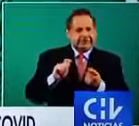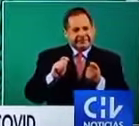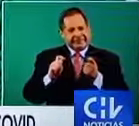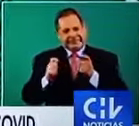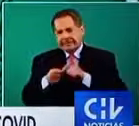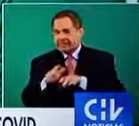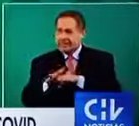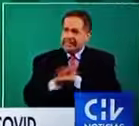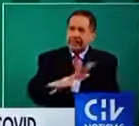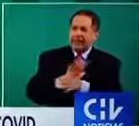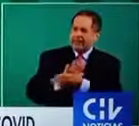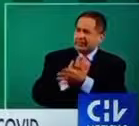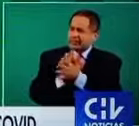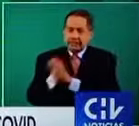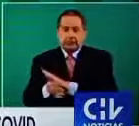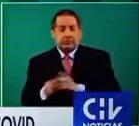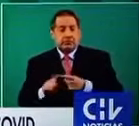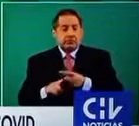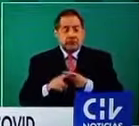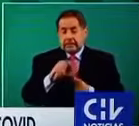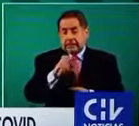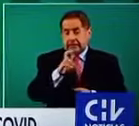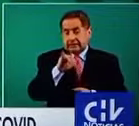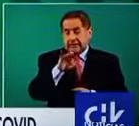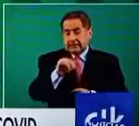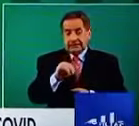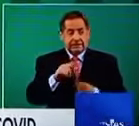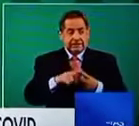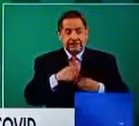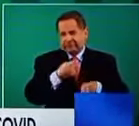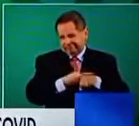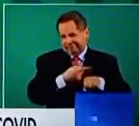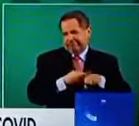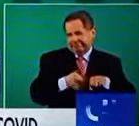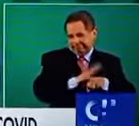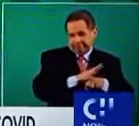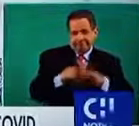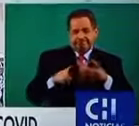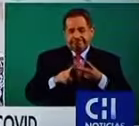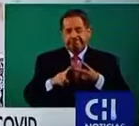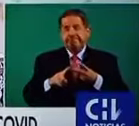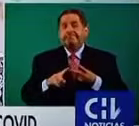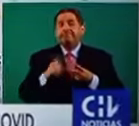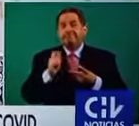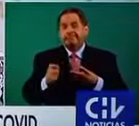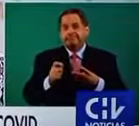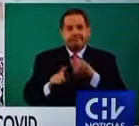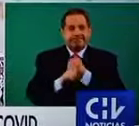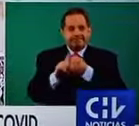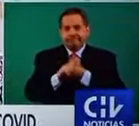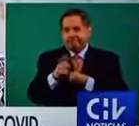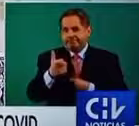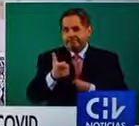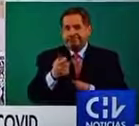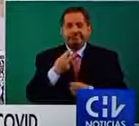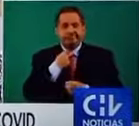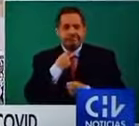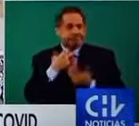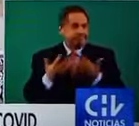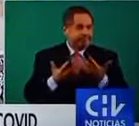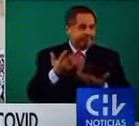se contagió de COVID. Tuvo que hacer un aislamiento obligatorio, claramente, pero además no presentó